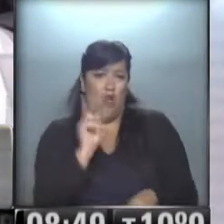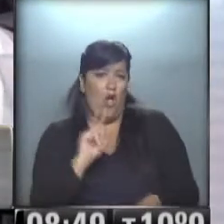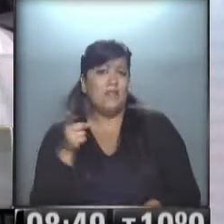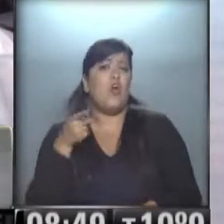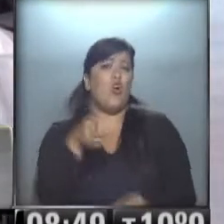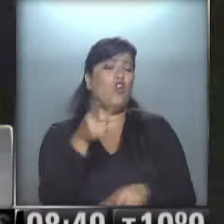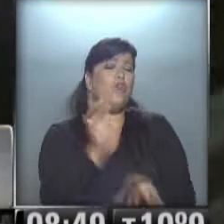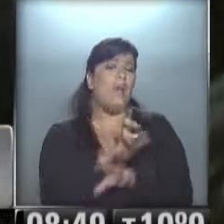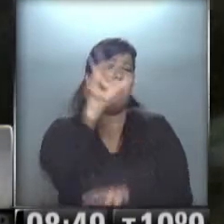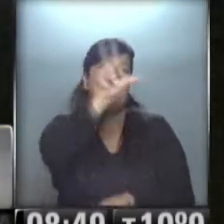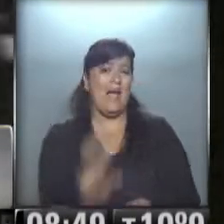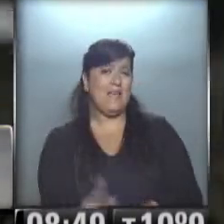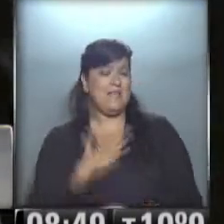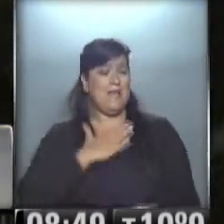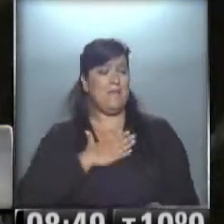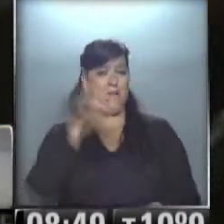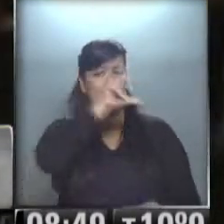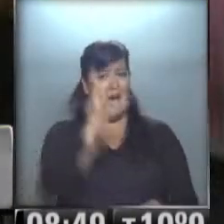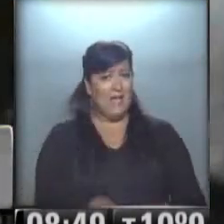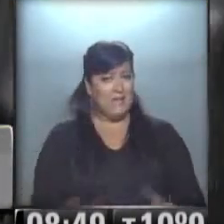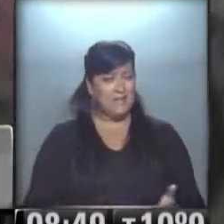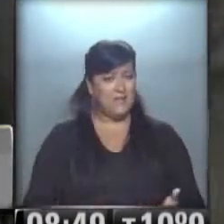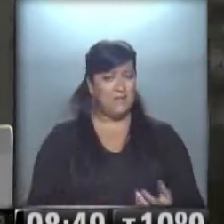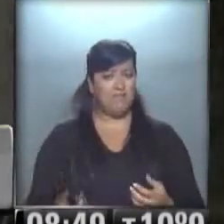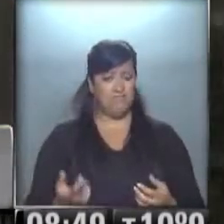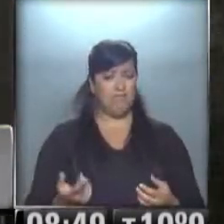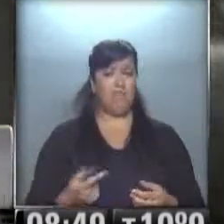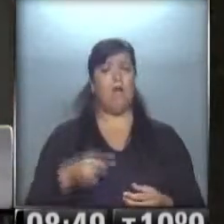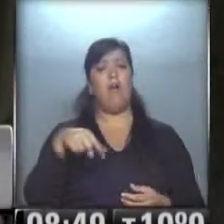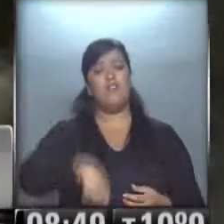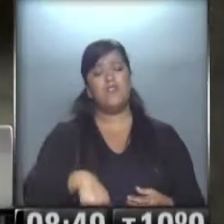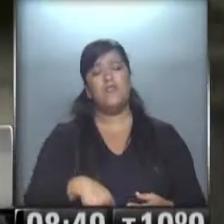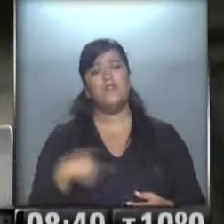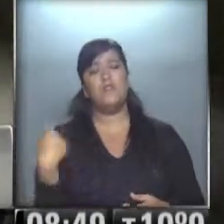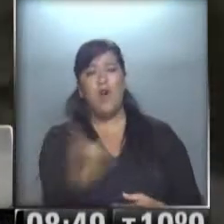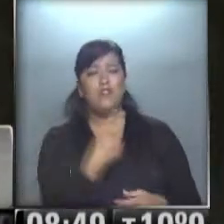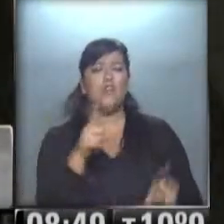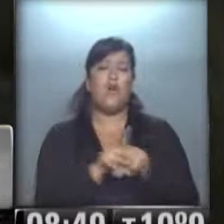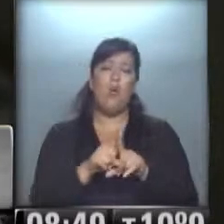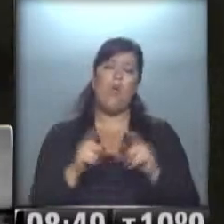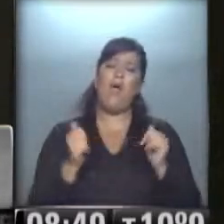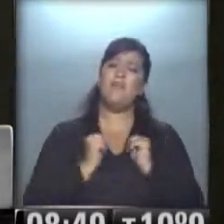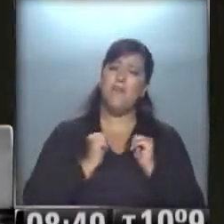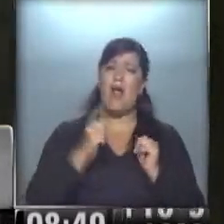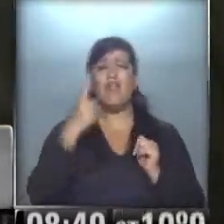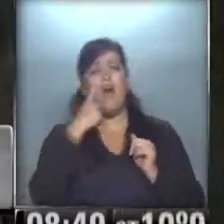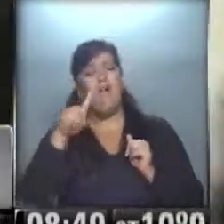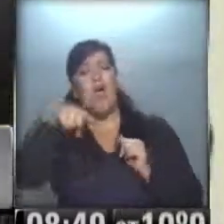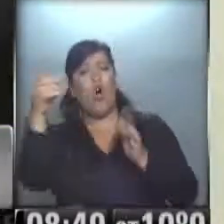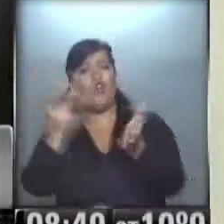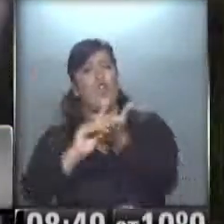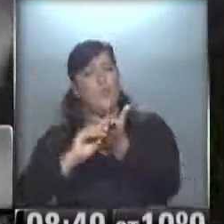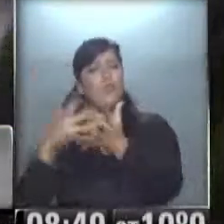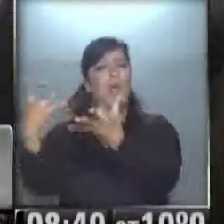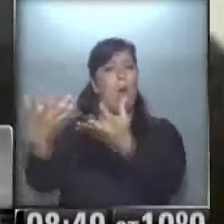del país, de mi país. Por lo tanto, nosotros esperábamos a veces un gesto de grandeza de muchos otros diputados que hubiesen